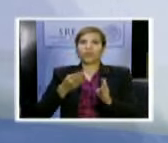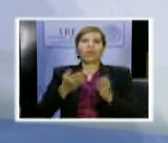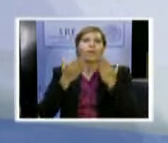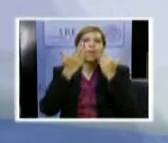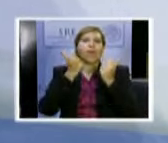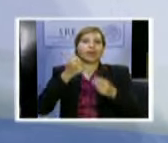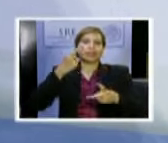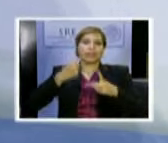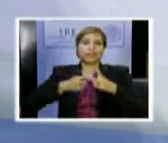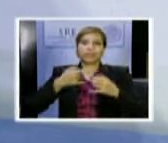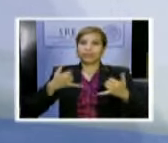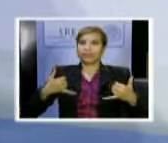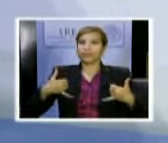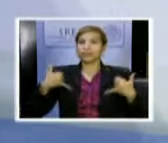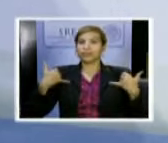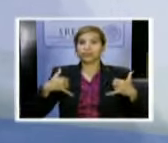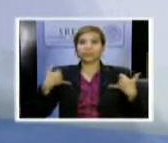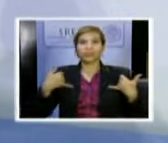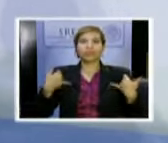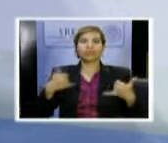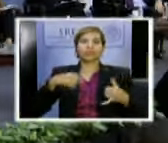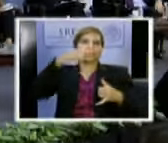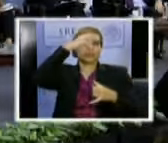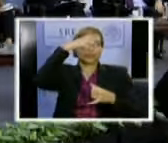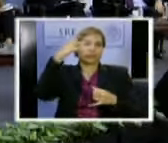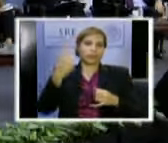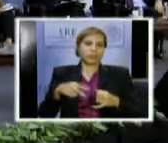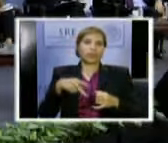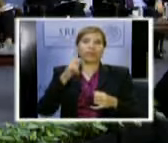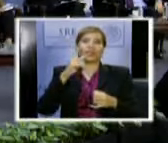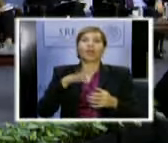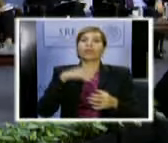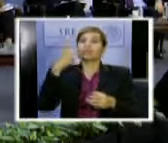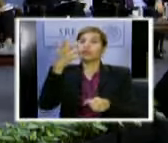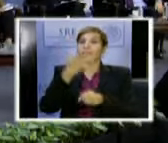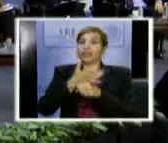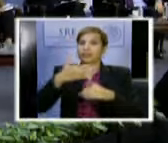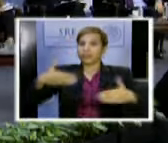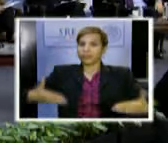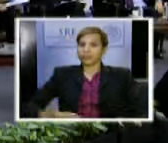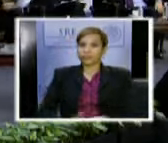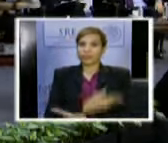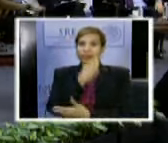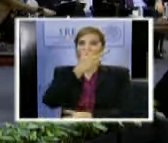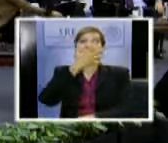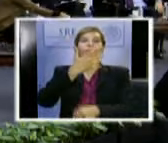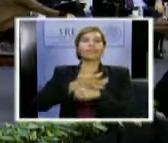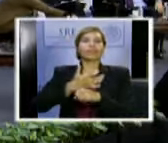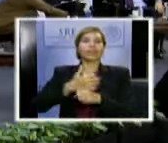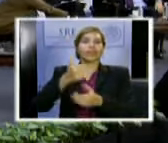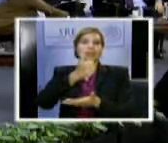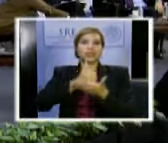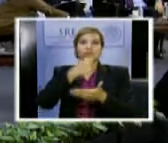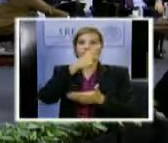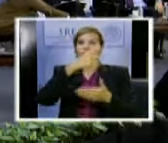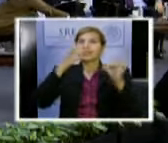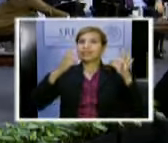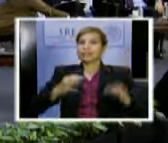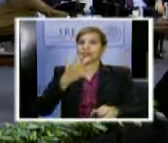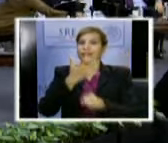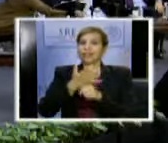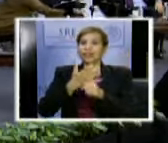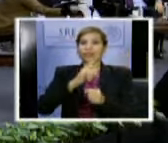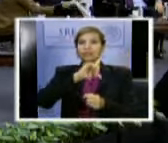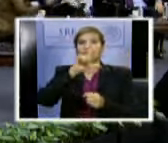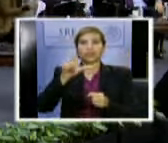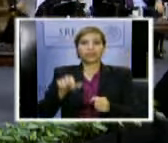contar los chicos mexicanos, pero también estadounidenses que nacieron en los Estados Unidos, que son ciudadanos de ese país y que